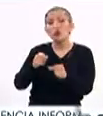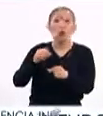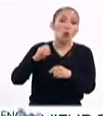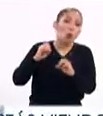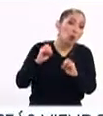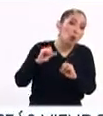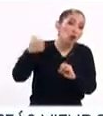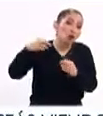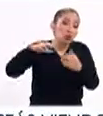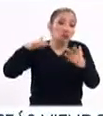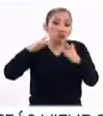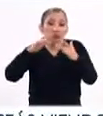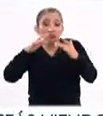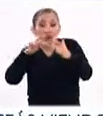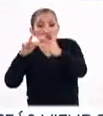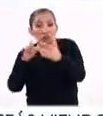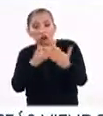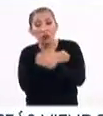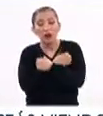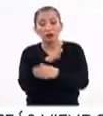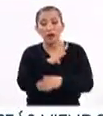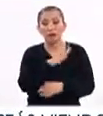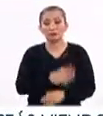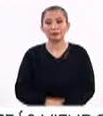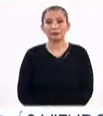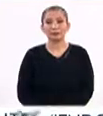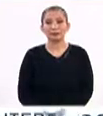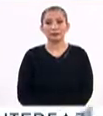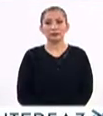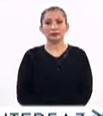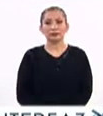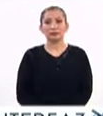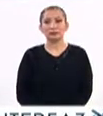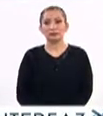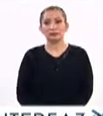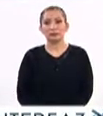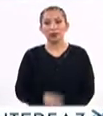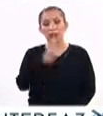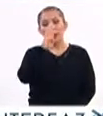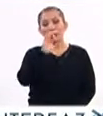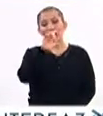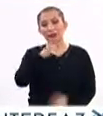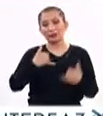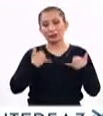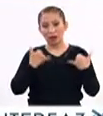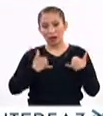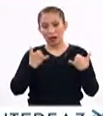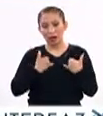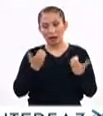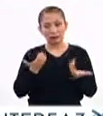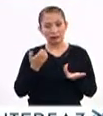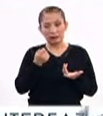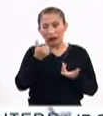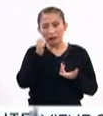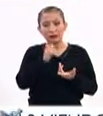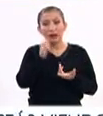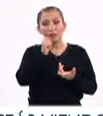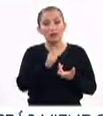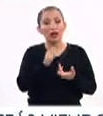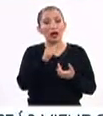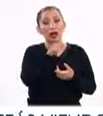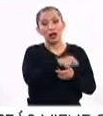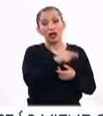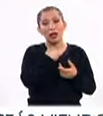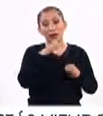otros vínculos educativos también existen? Ok. Las becas para jóvenes normalmente maneja